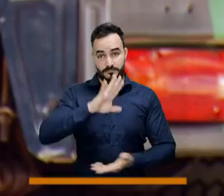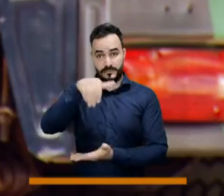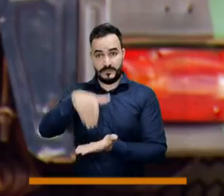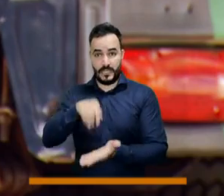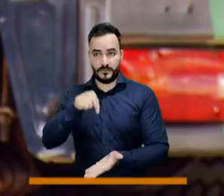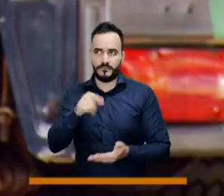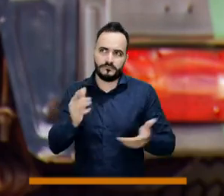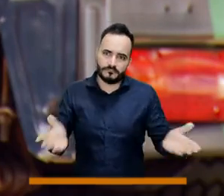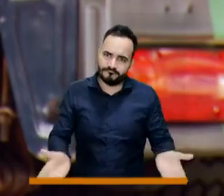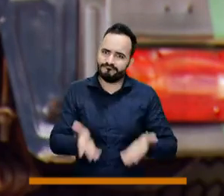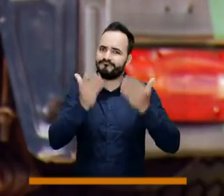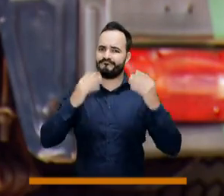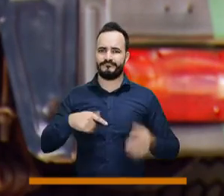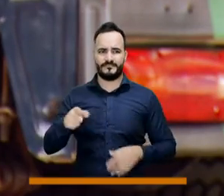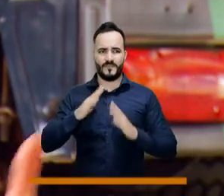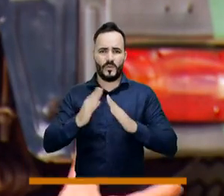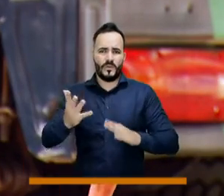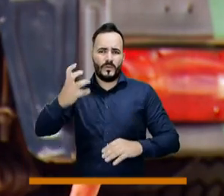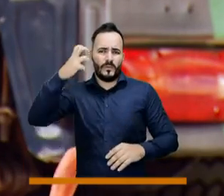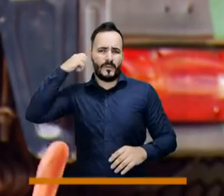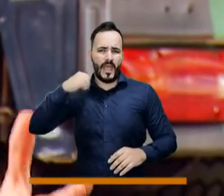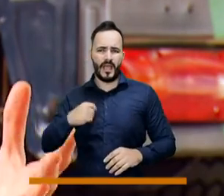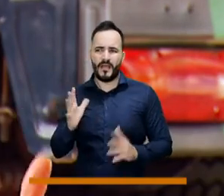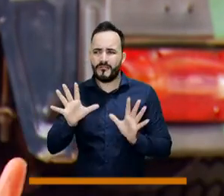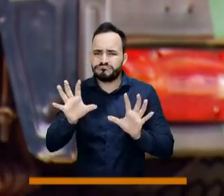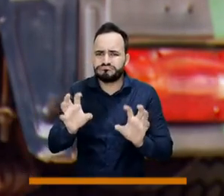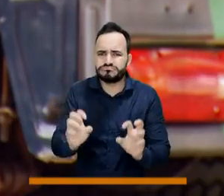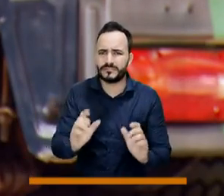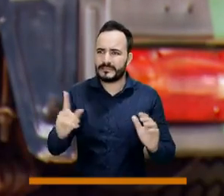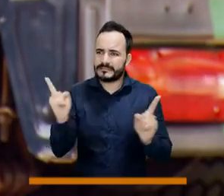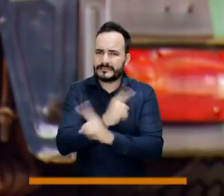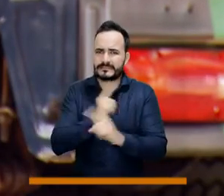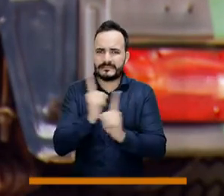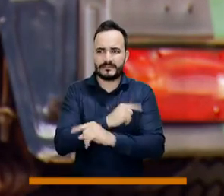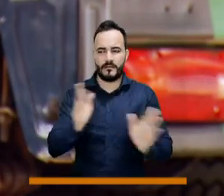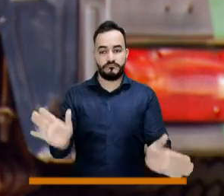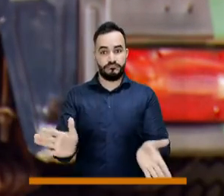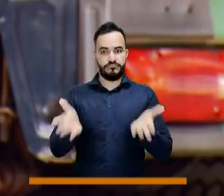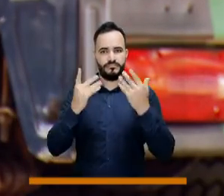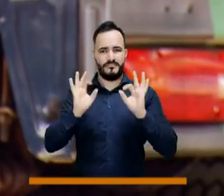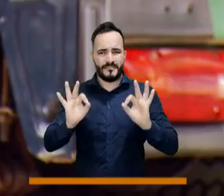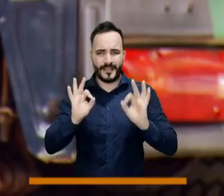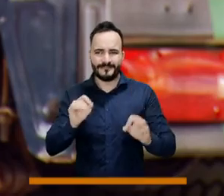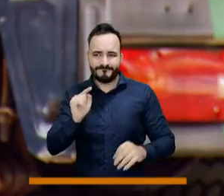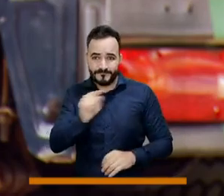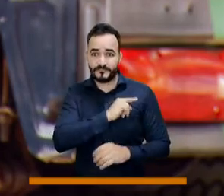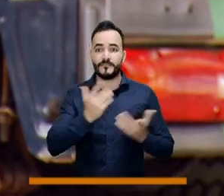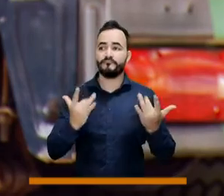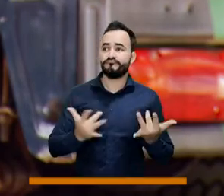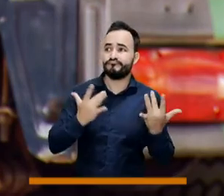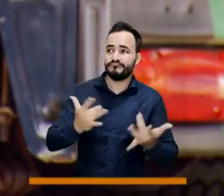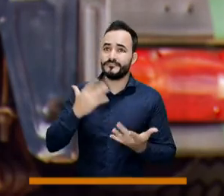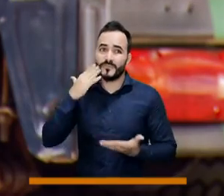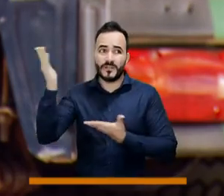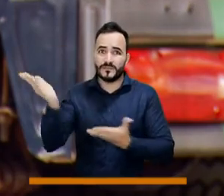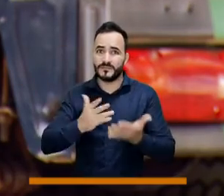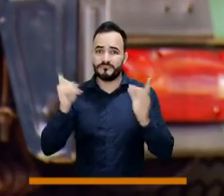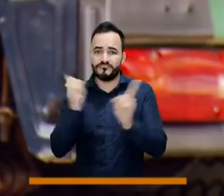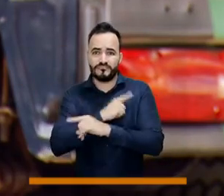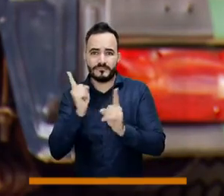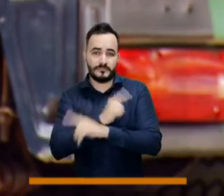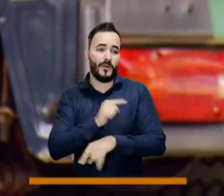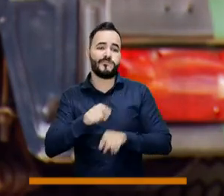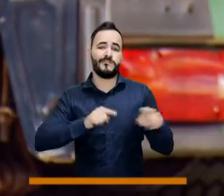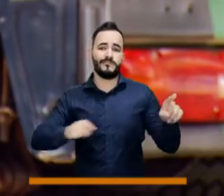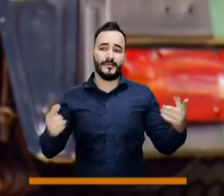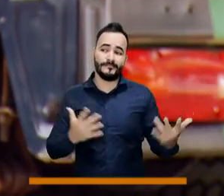que se detone mucho más la renovación urbana. Hay muchos territorios que están esperando que lleguen urgente allá las obras de infraestructura, que se transformen esos territorios,